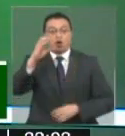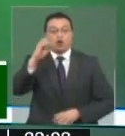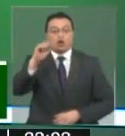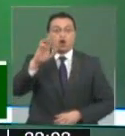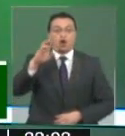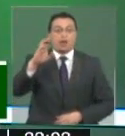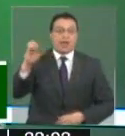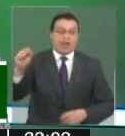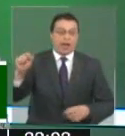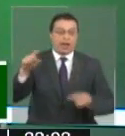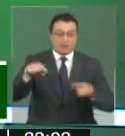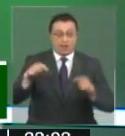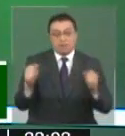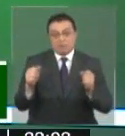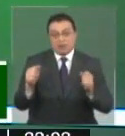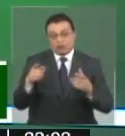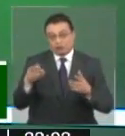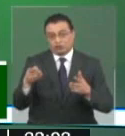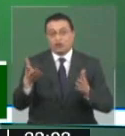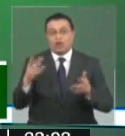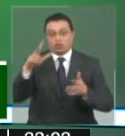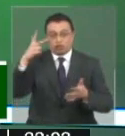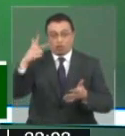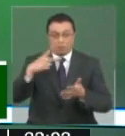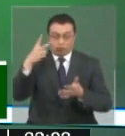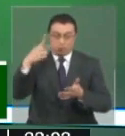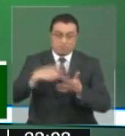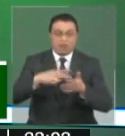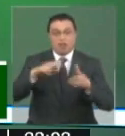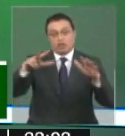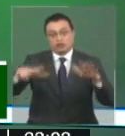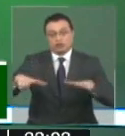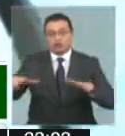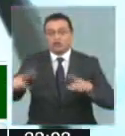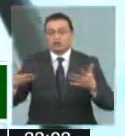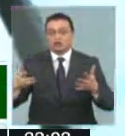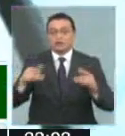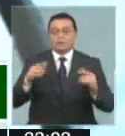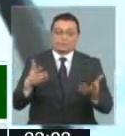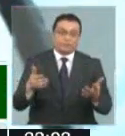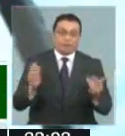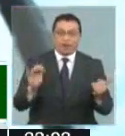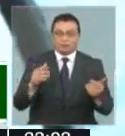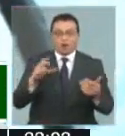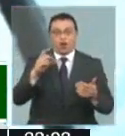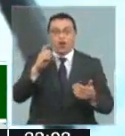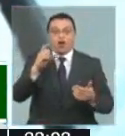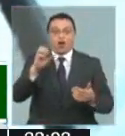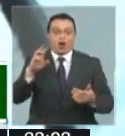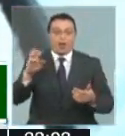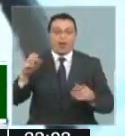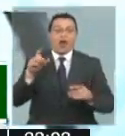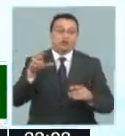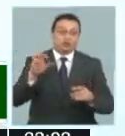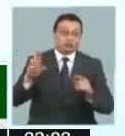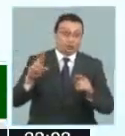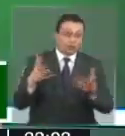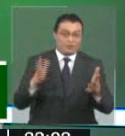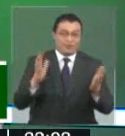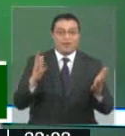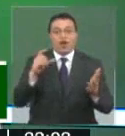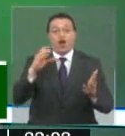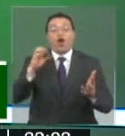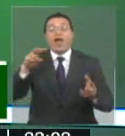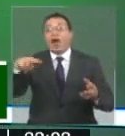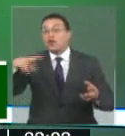los Juegos Olímpicos de invierno. Sí, Corea del Sur. 2018, ¿no? Sí. No, claramente, en vez de fuera del norte, no te tenemos de vuelta después, capaz